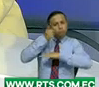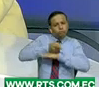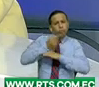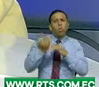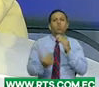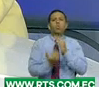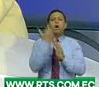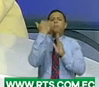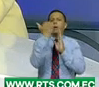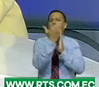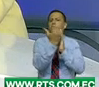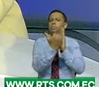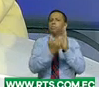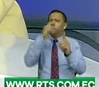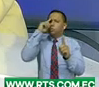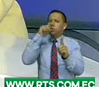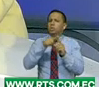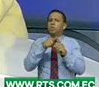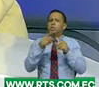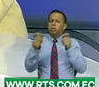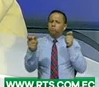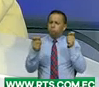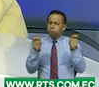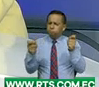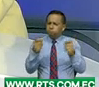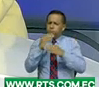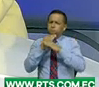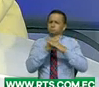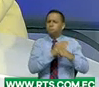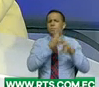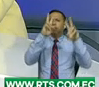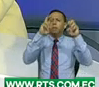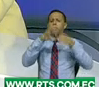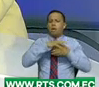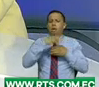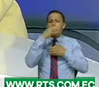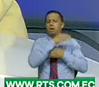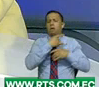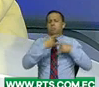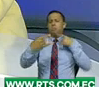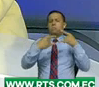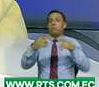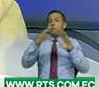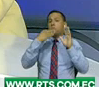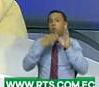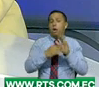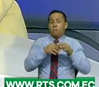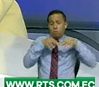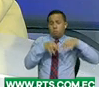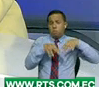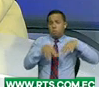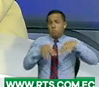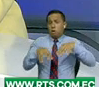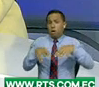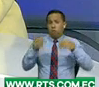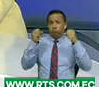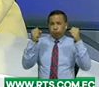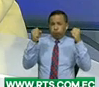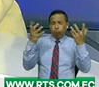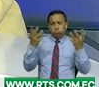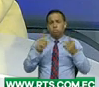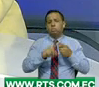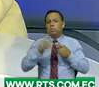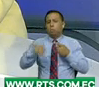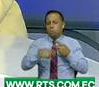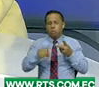frenar la curva de contagios por coronavirus las procesiones están suspendidas así como los eventos públicos entre otras